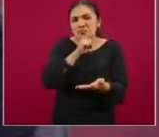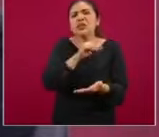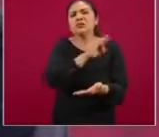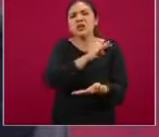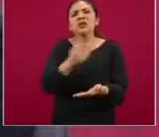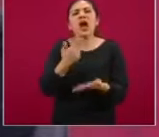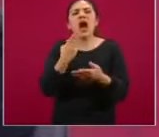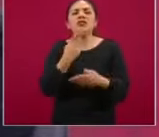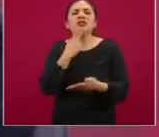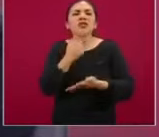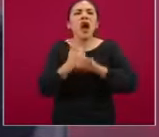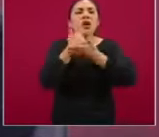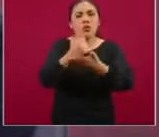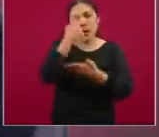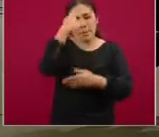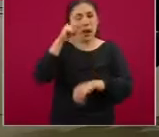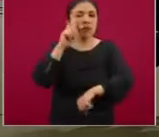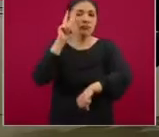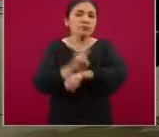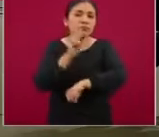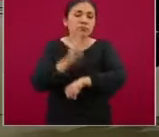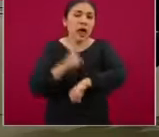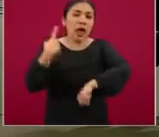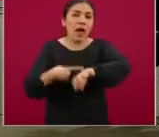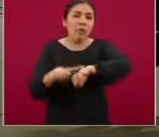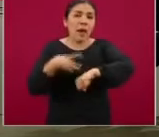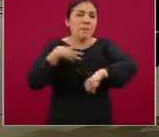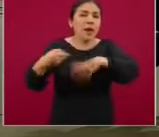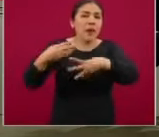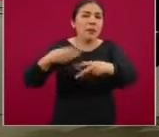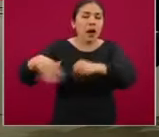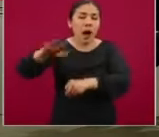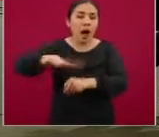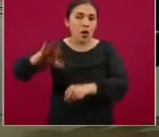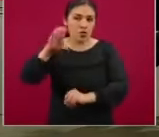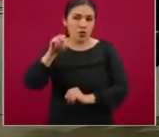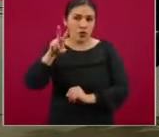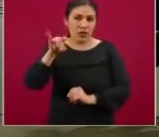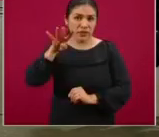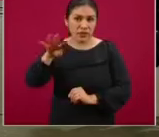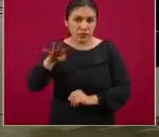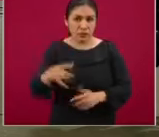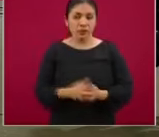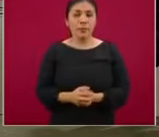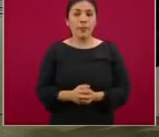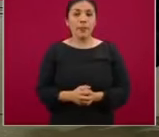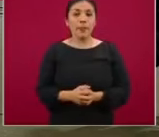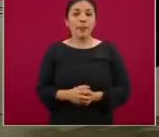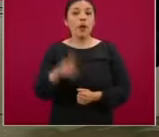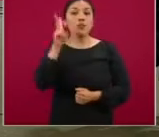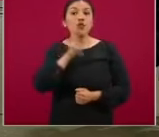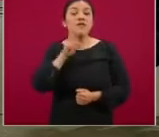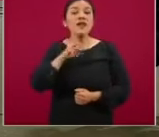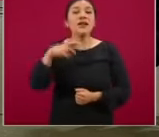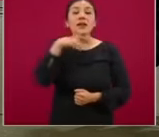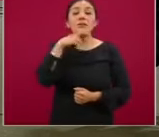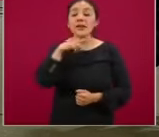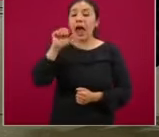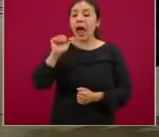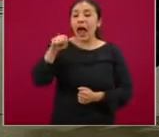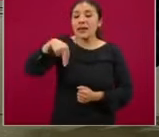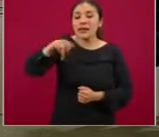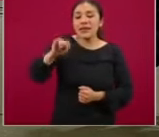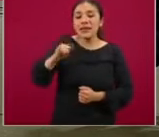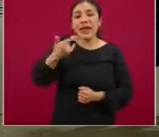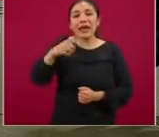ayuda para el seguimiento de la epidemia de COVID-19. Prueba rápida